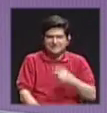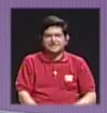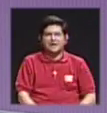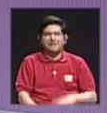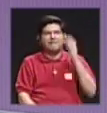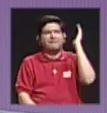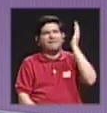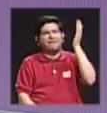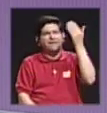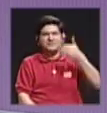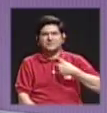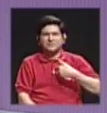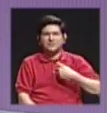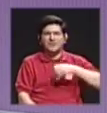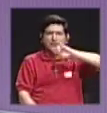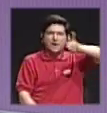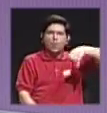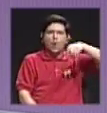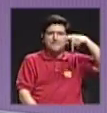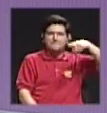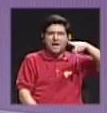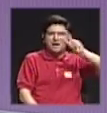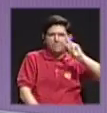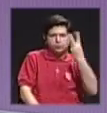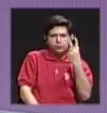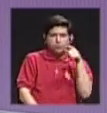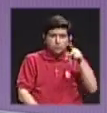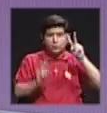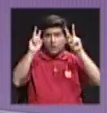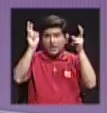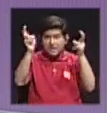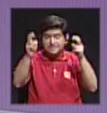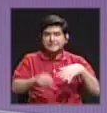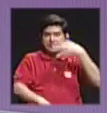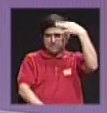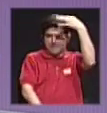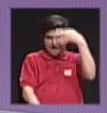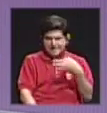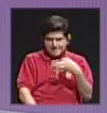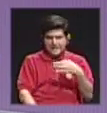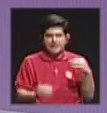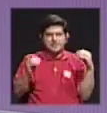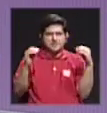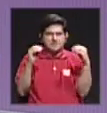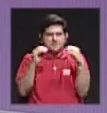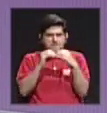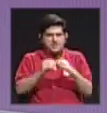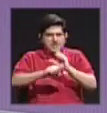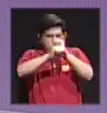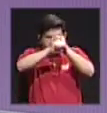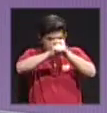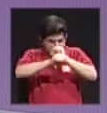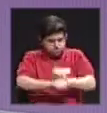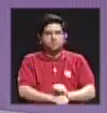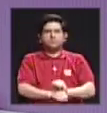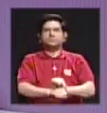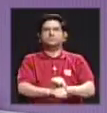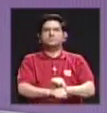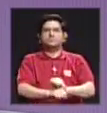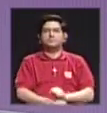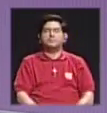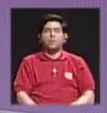al discurso de Juan Pablo II, que en esos temas tuvo una posición mucho más conservadora, y